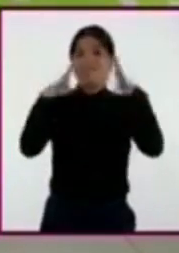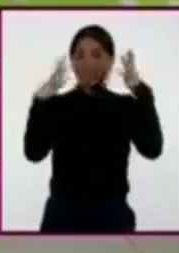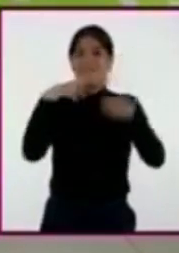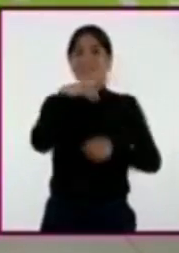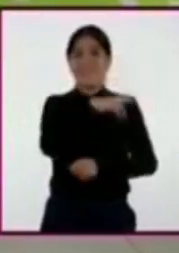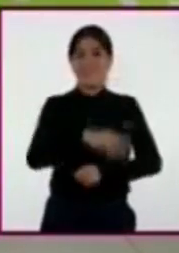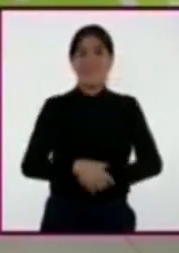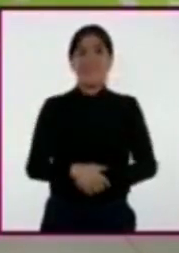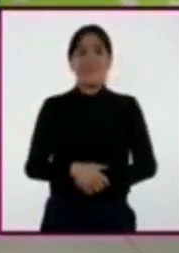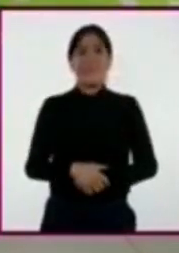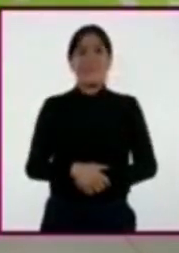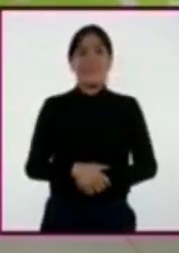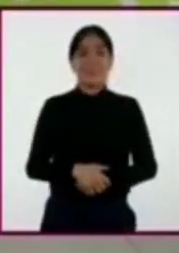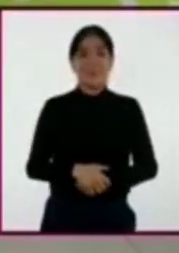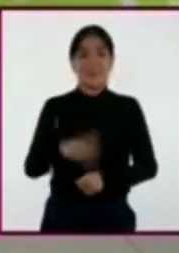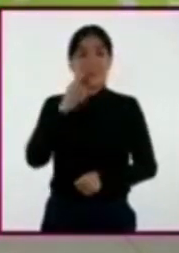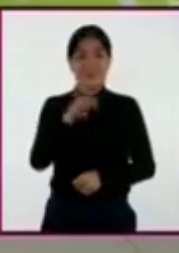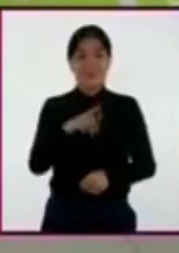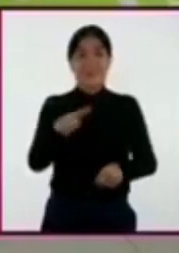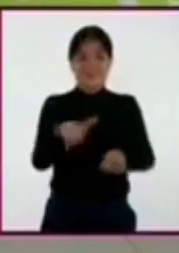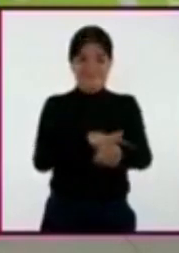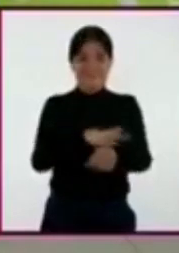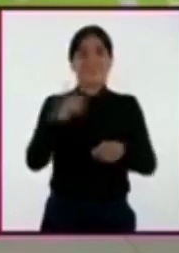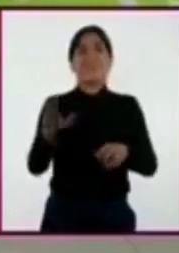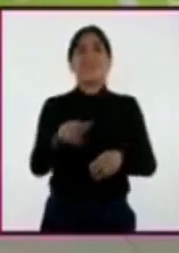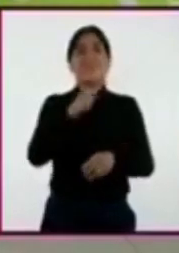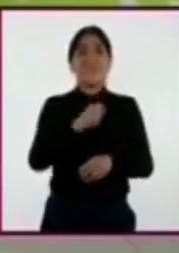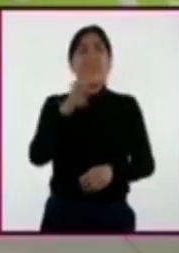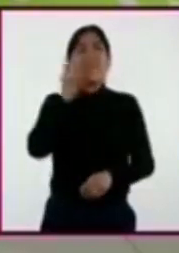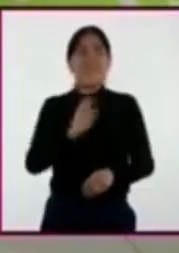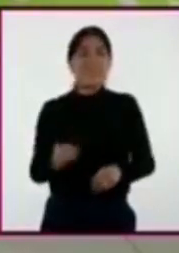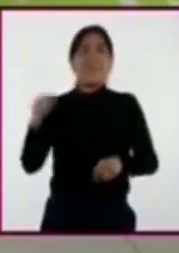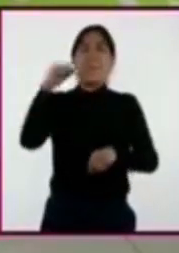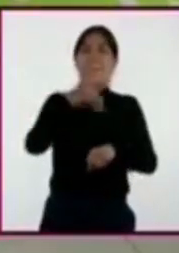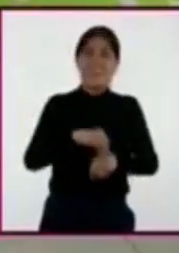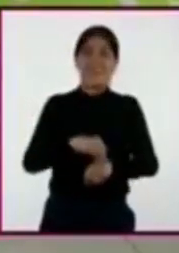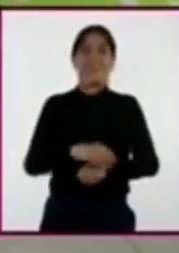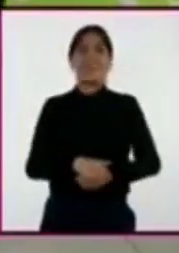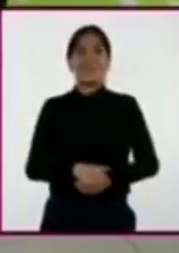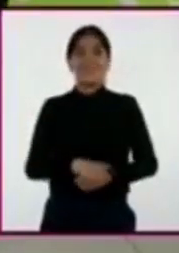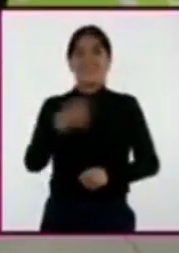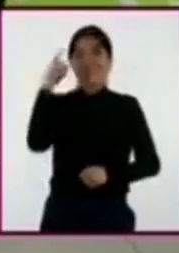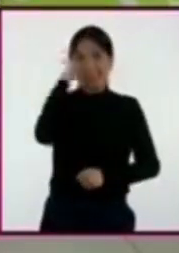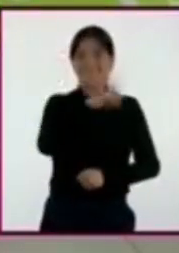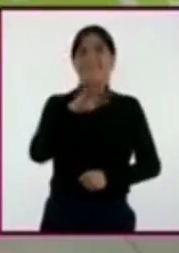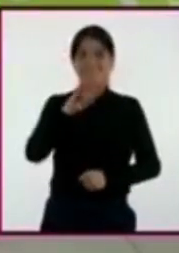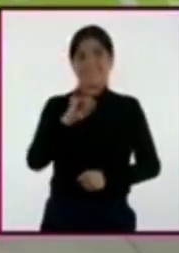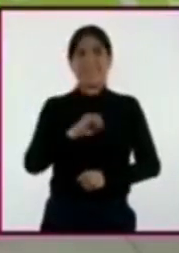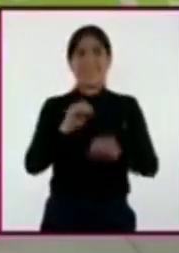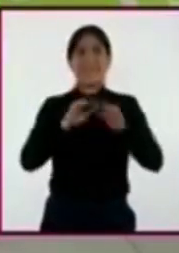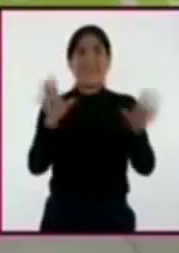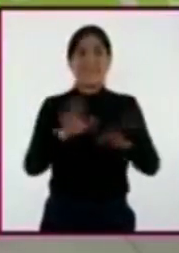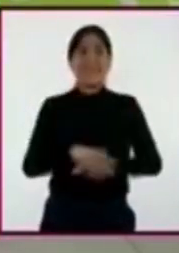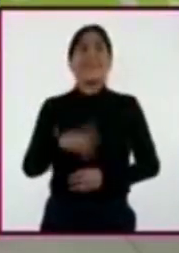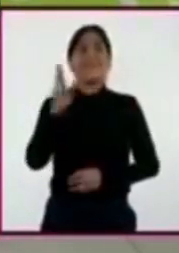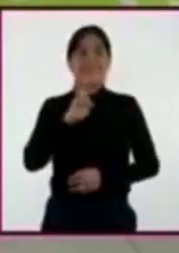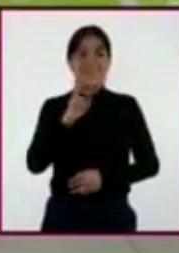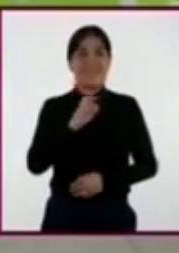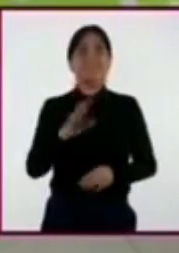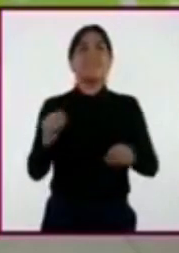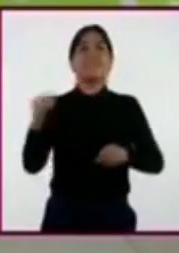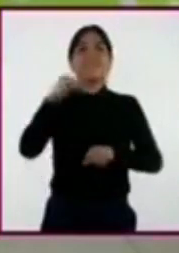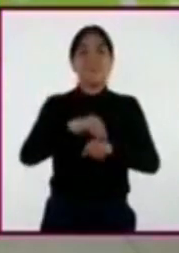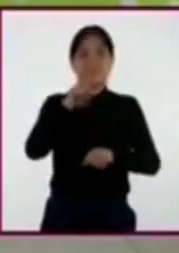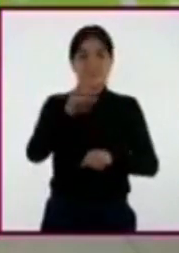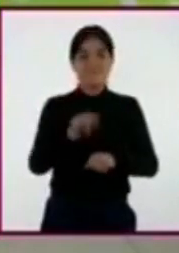Muy bien, vamos a levantar los calcetines del piso. ¿Pero qué te parece si aumentamos la dificultad? Claro que sí, adelante. Muy bien, vamos a aumentar